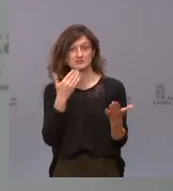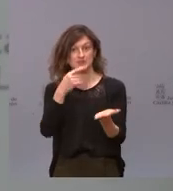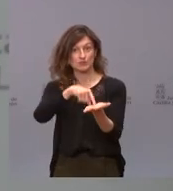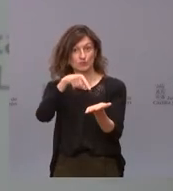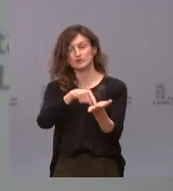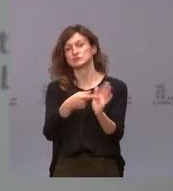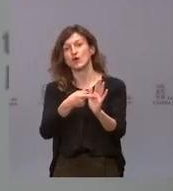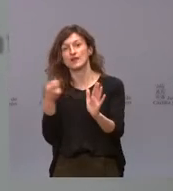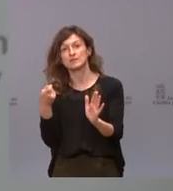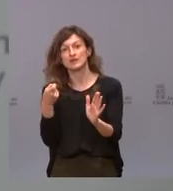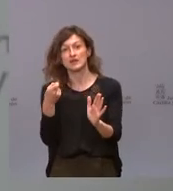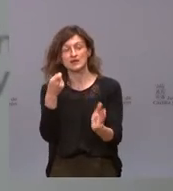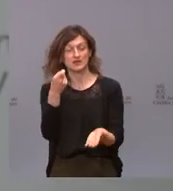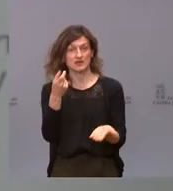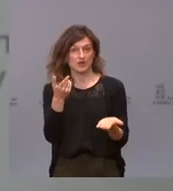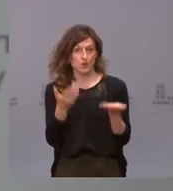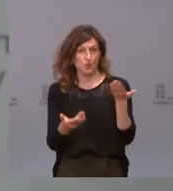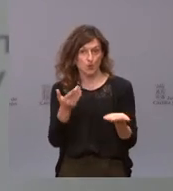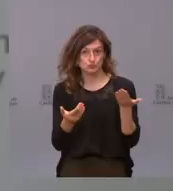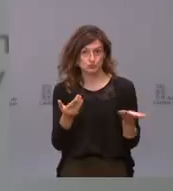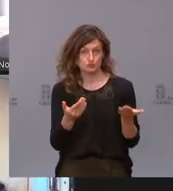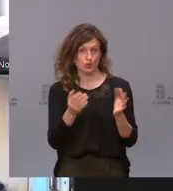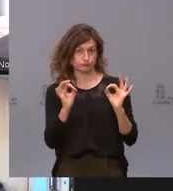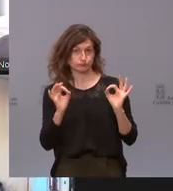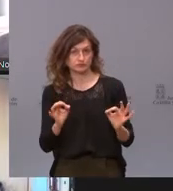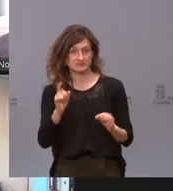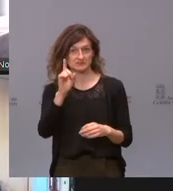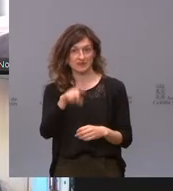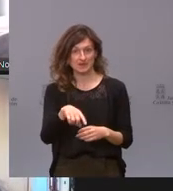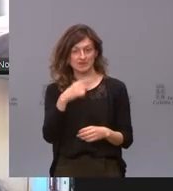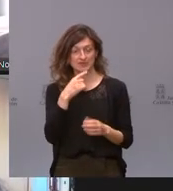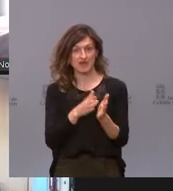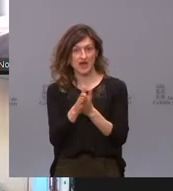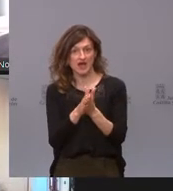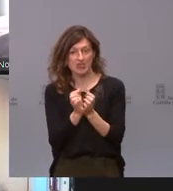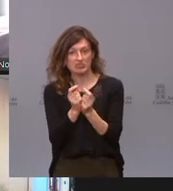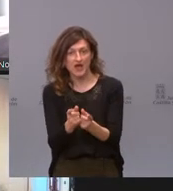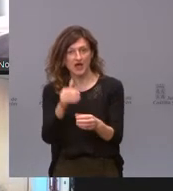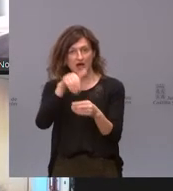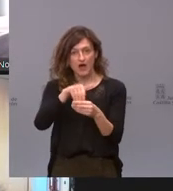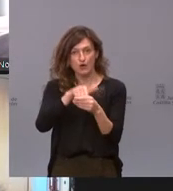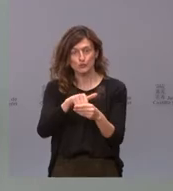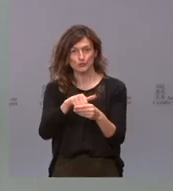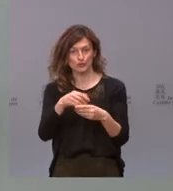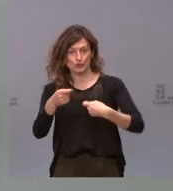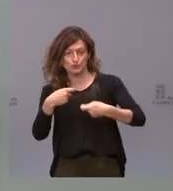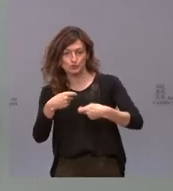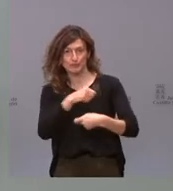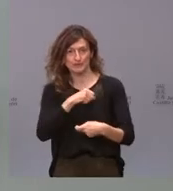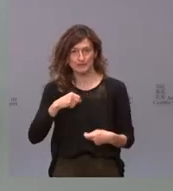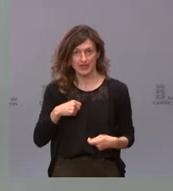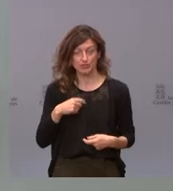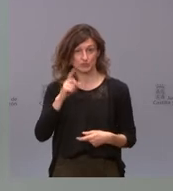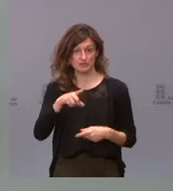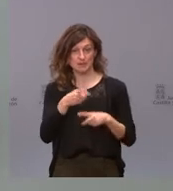de este impuesto no sólo es injusto sino que como decía antes va a estimular el ahorro el consumo privado se va a